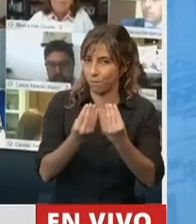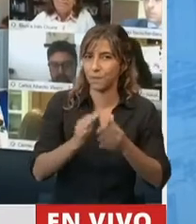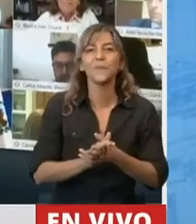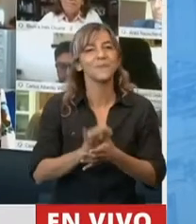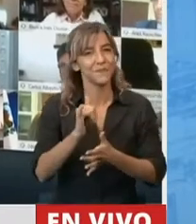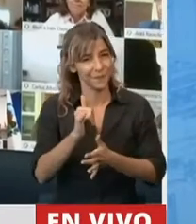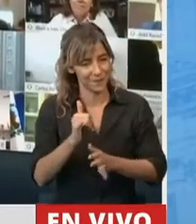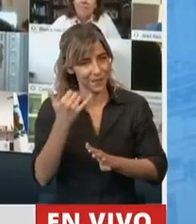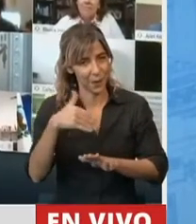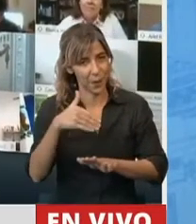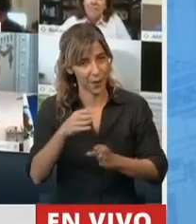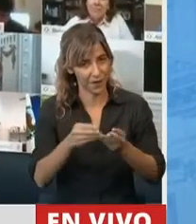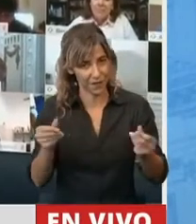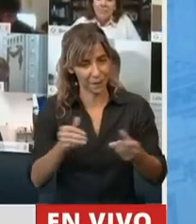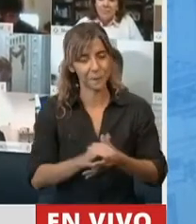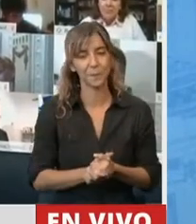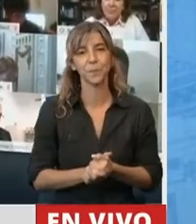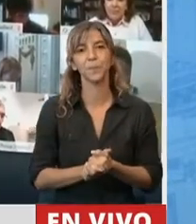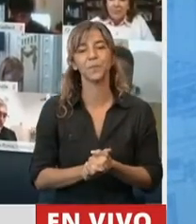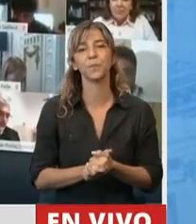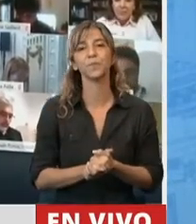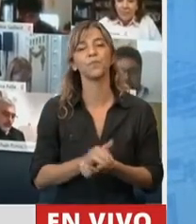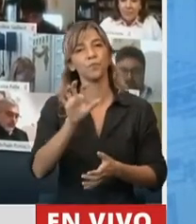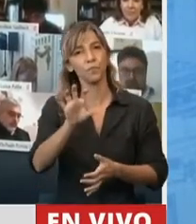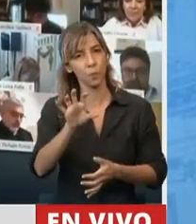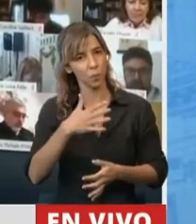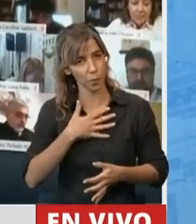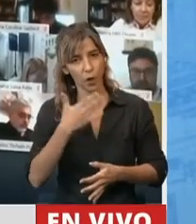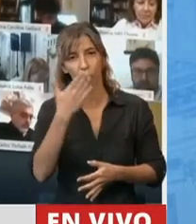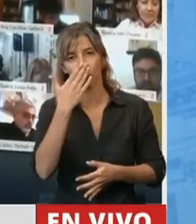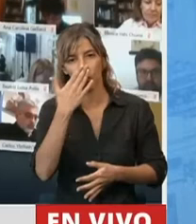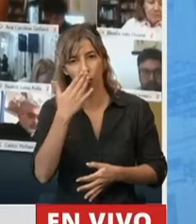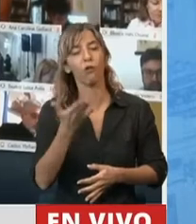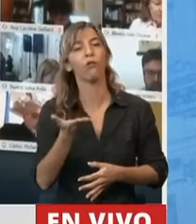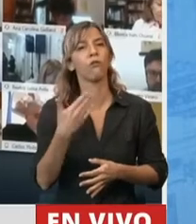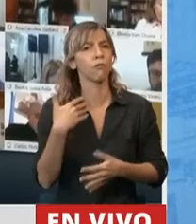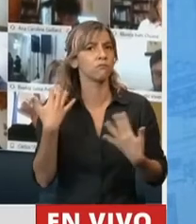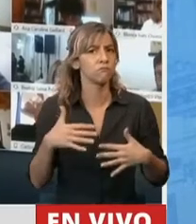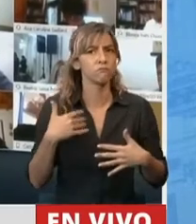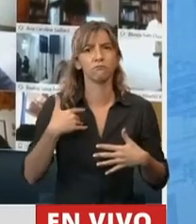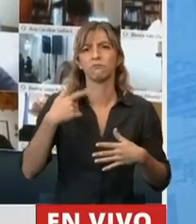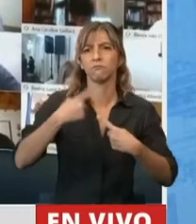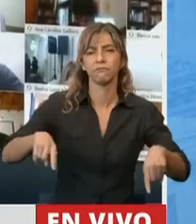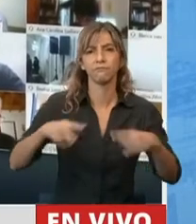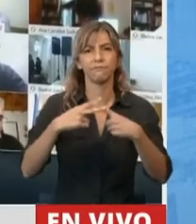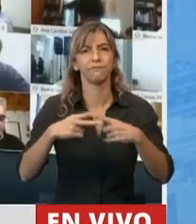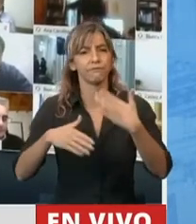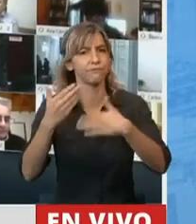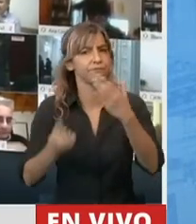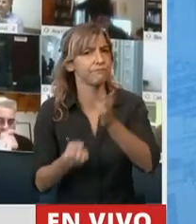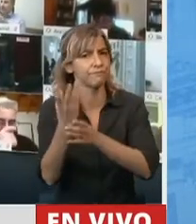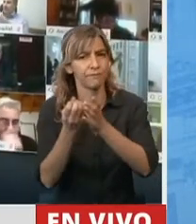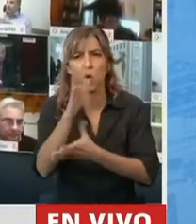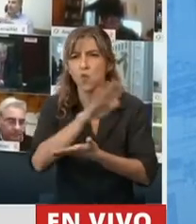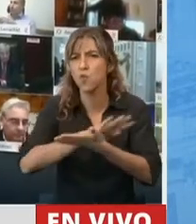Ya termino. Yendo a mi provincia, Córdoba está creando soluciones innovadoras conectando tecnologías exponenciales y